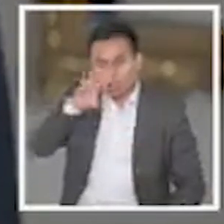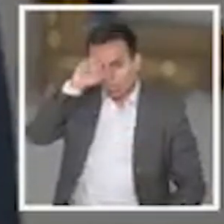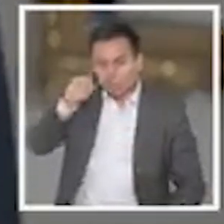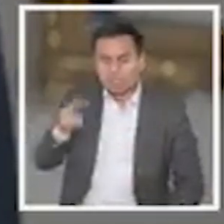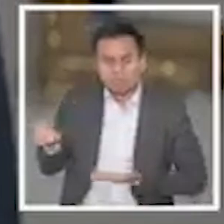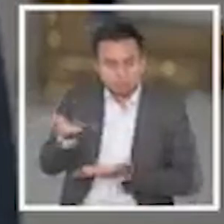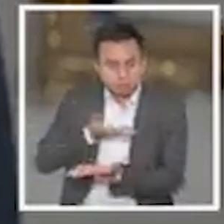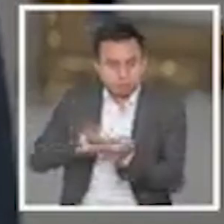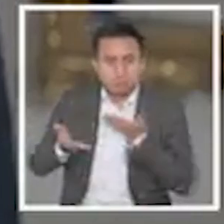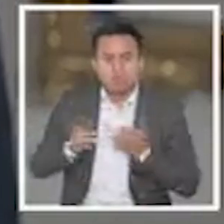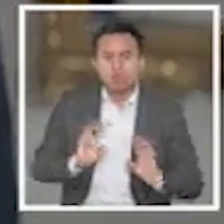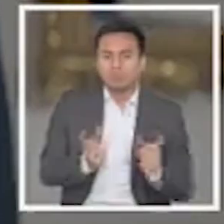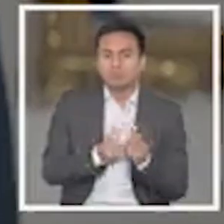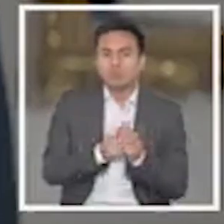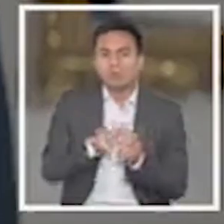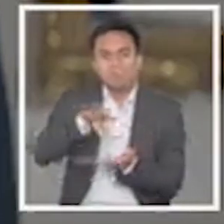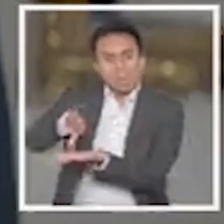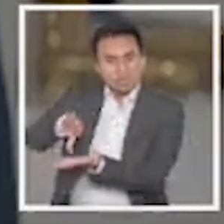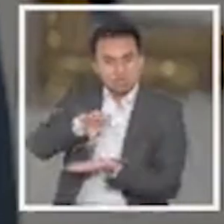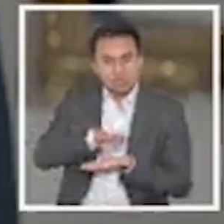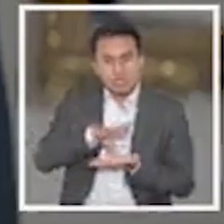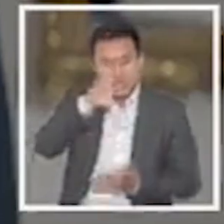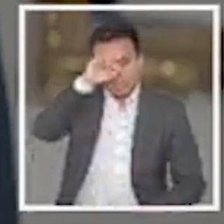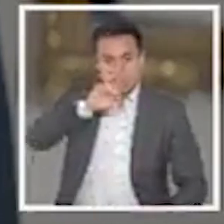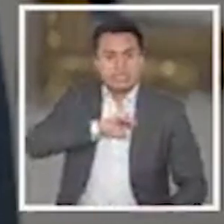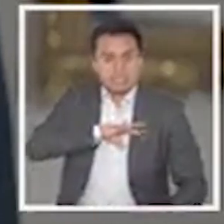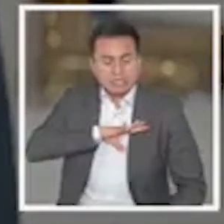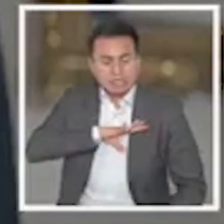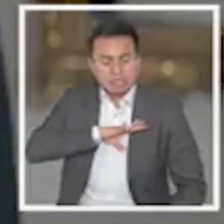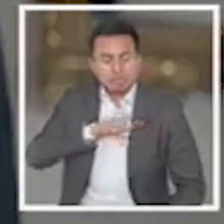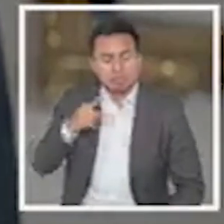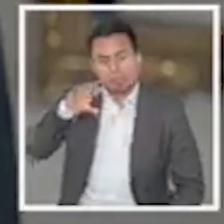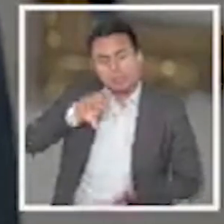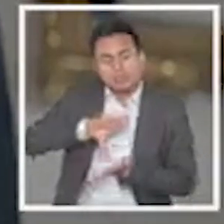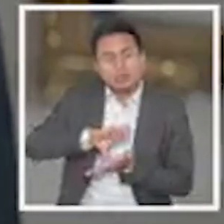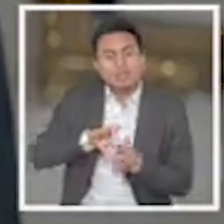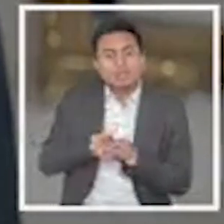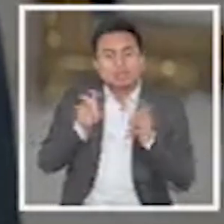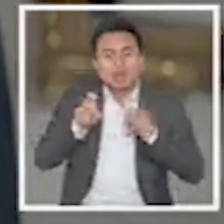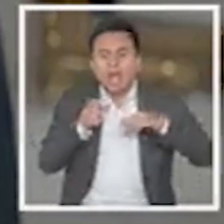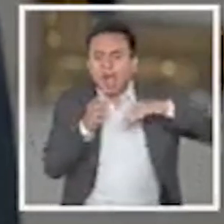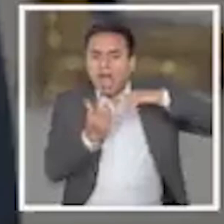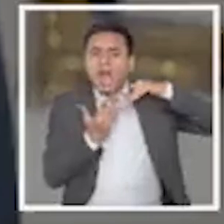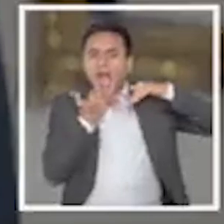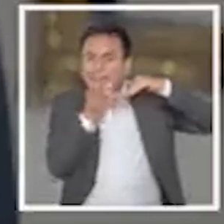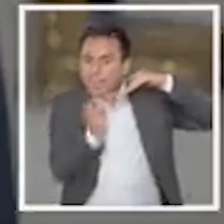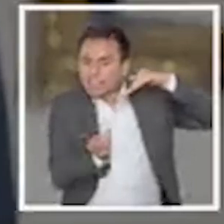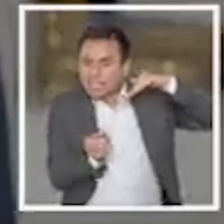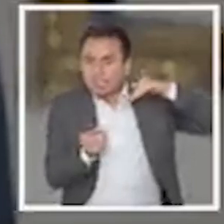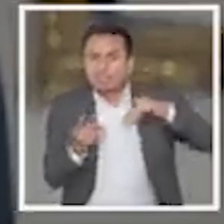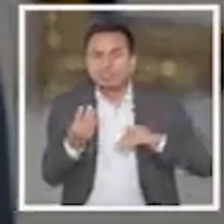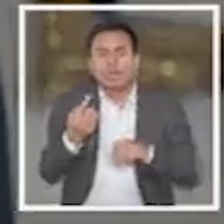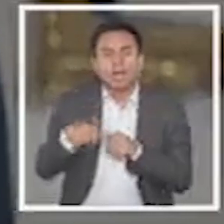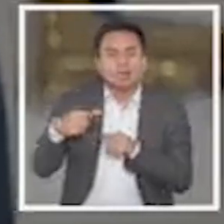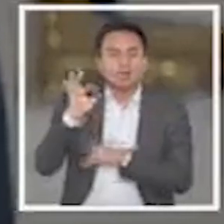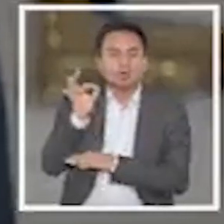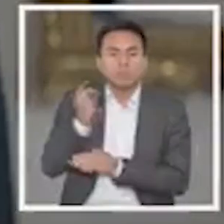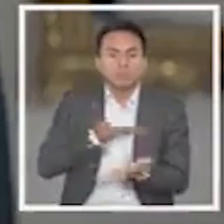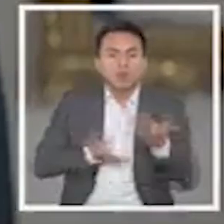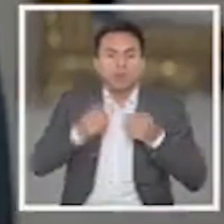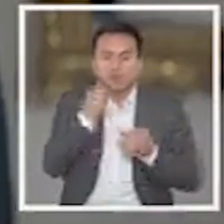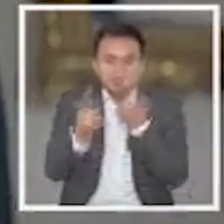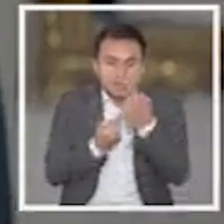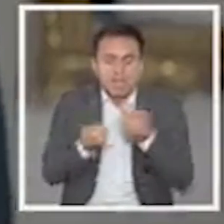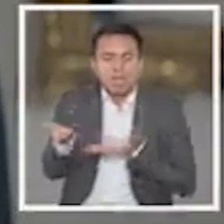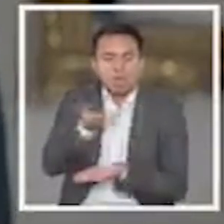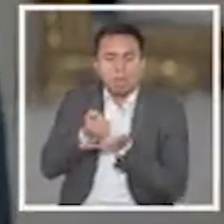Chileno-Argentino, la Comisión Binacional Argentina-Chile en materia antártica y la 14ª Reunión de Mecanismos de Consulta